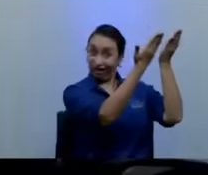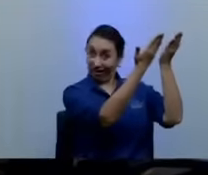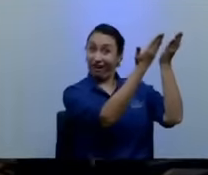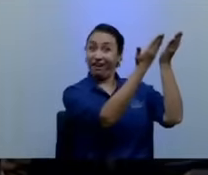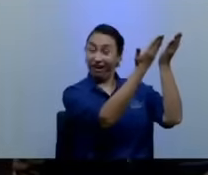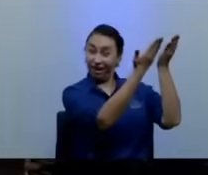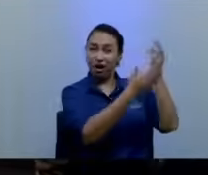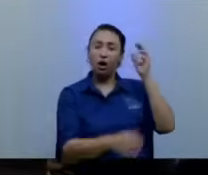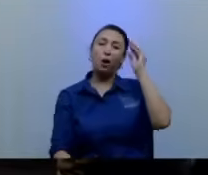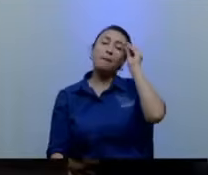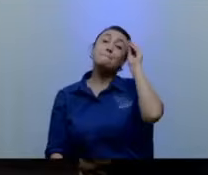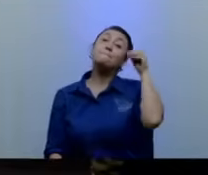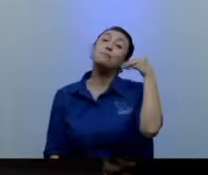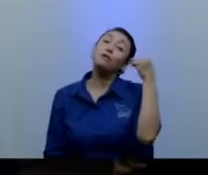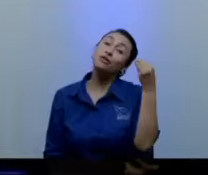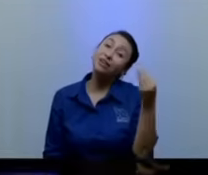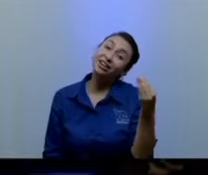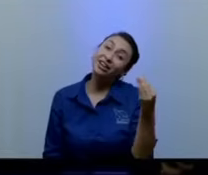Porque el que da